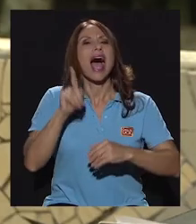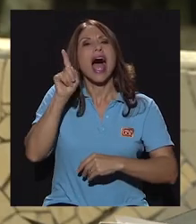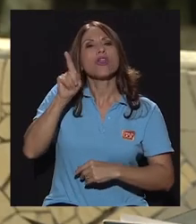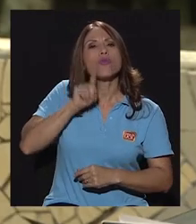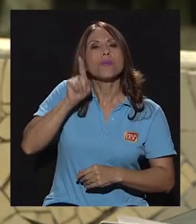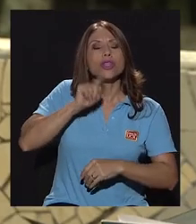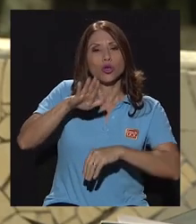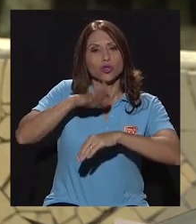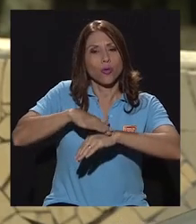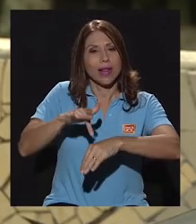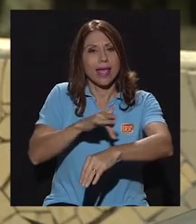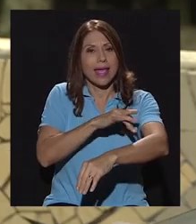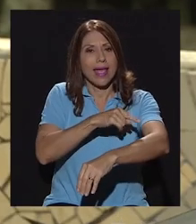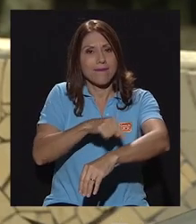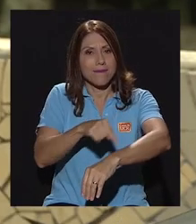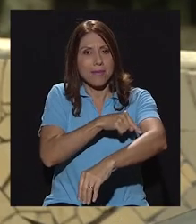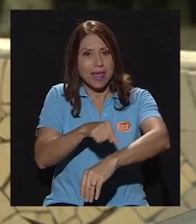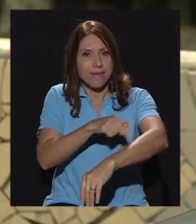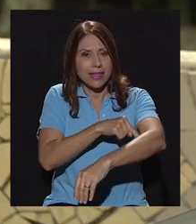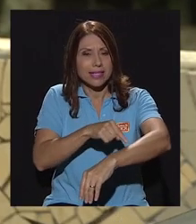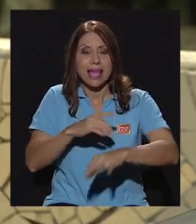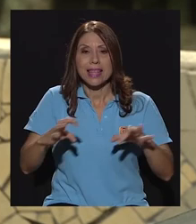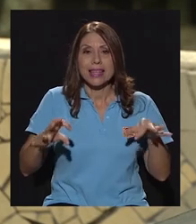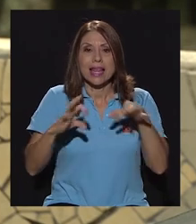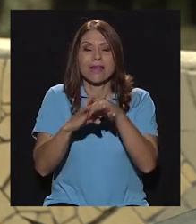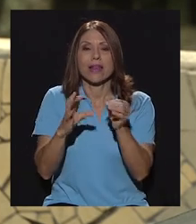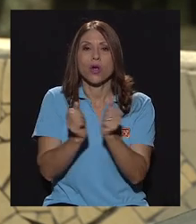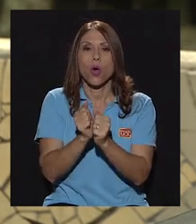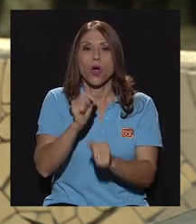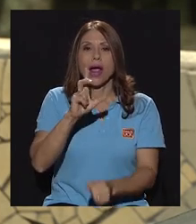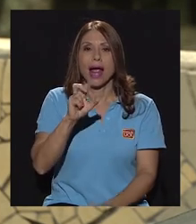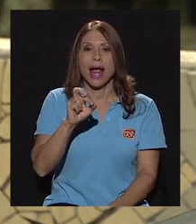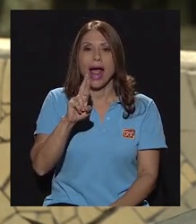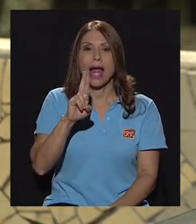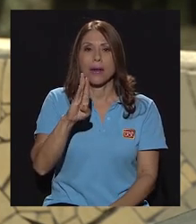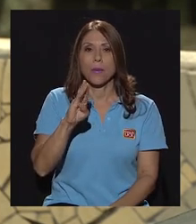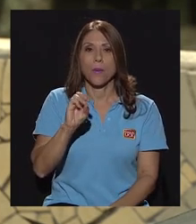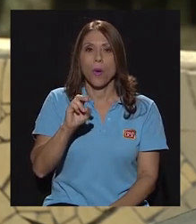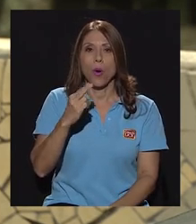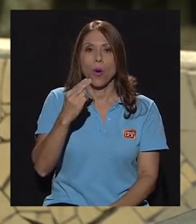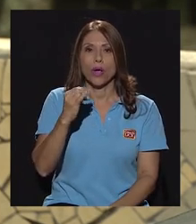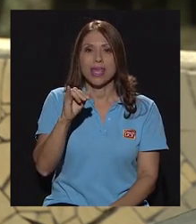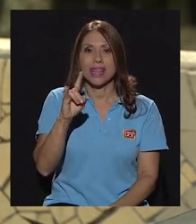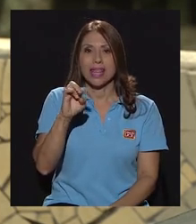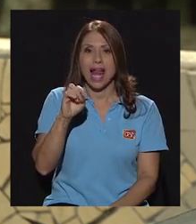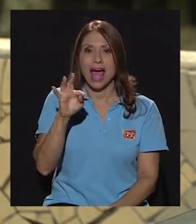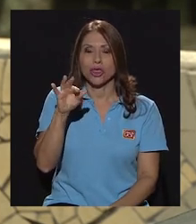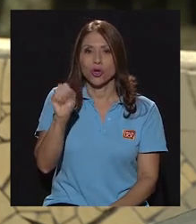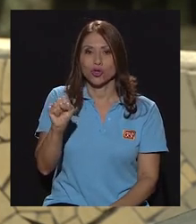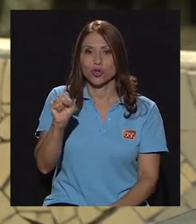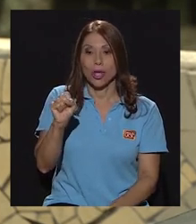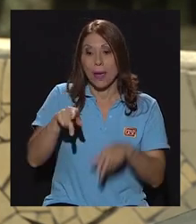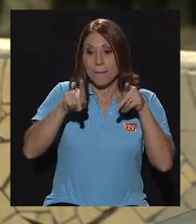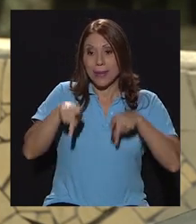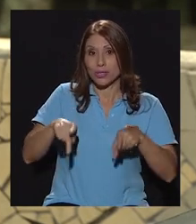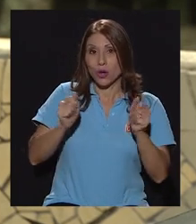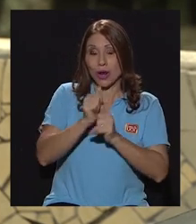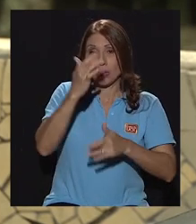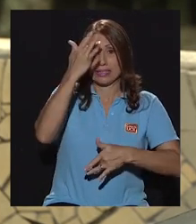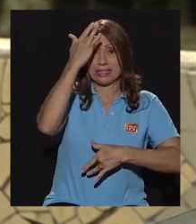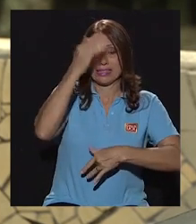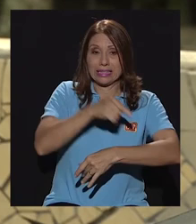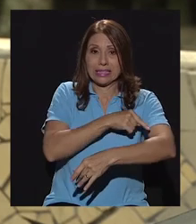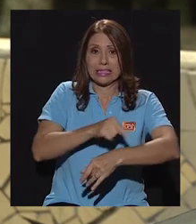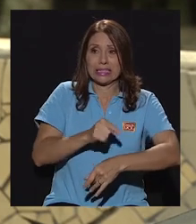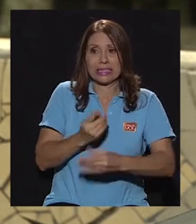que tiene que ver con los carbohidratos. Entonces, normalmente la persona que tiene diabetes por temor a la elevación en la